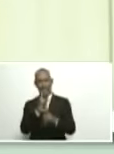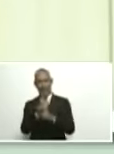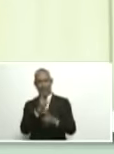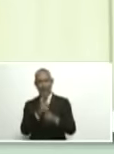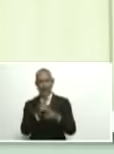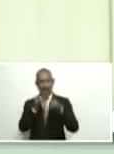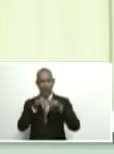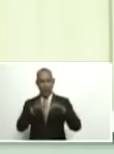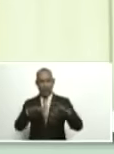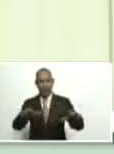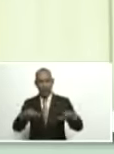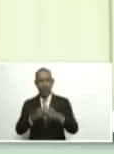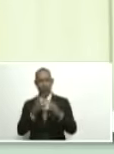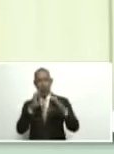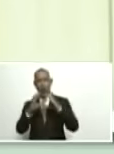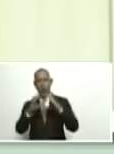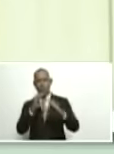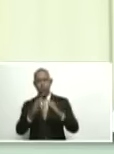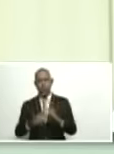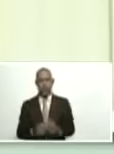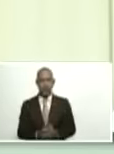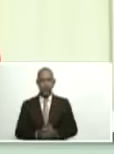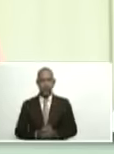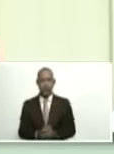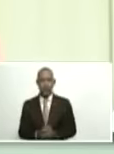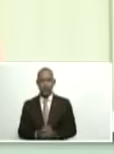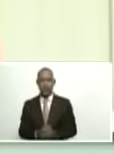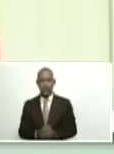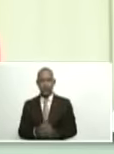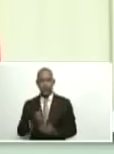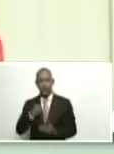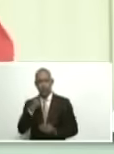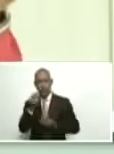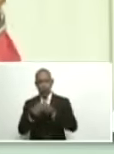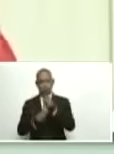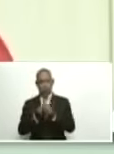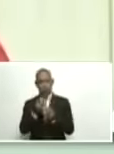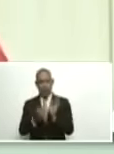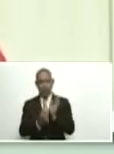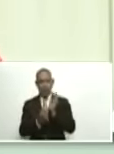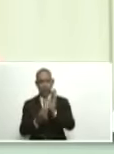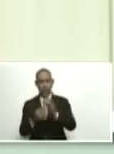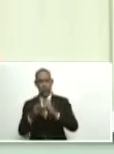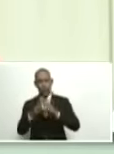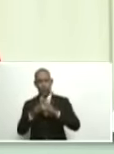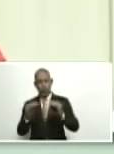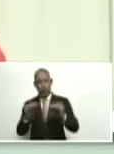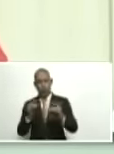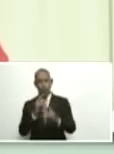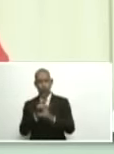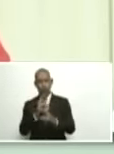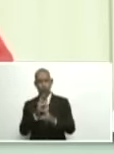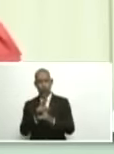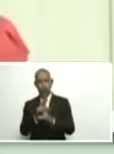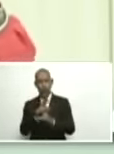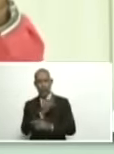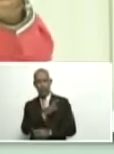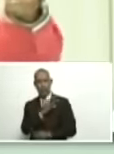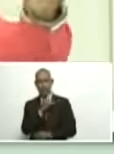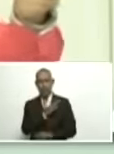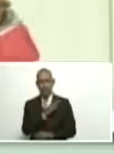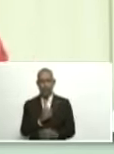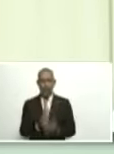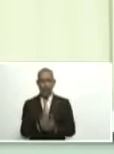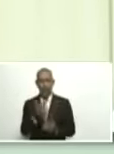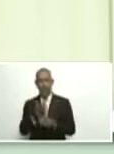la red comunicacional. Y yo saqué por todas las redes sociales, incluyendo lo que